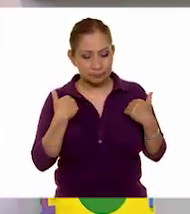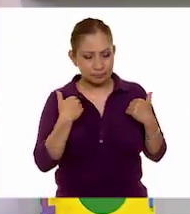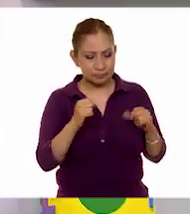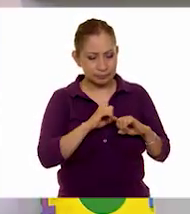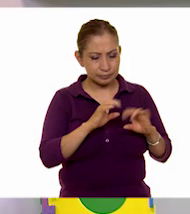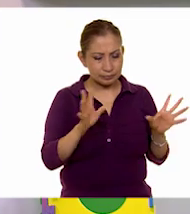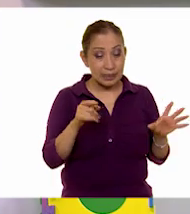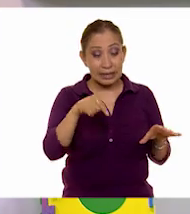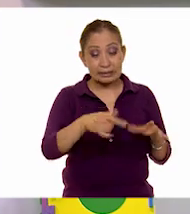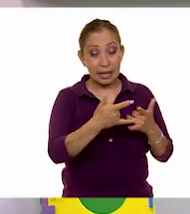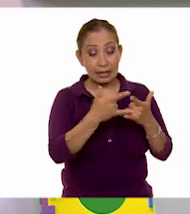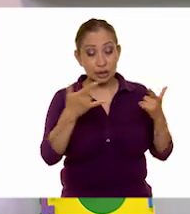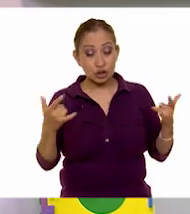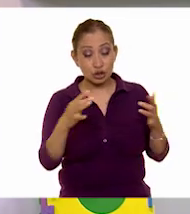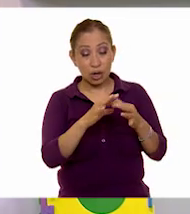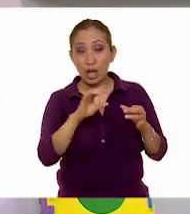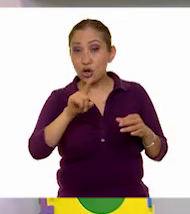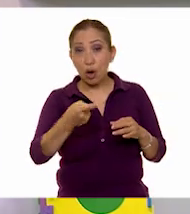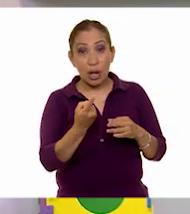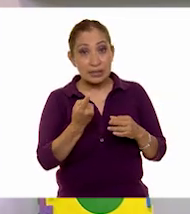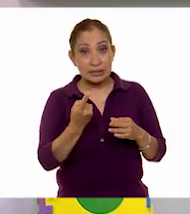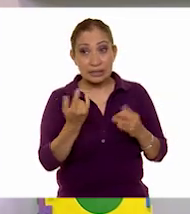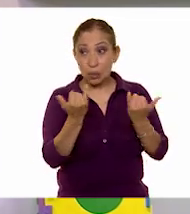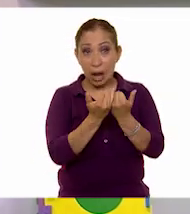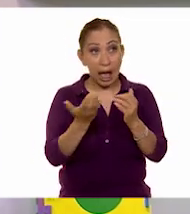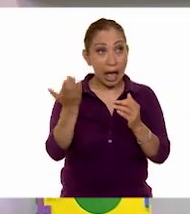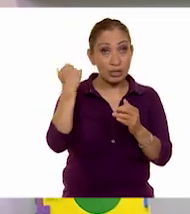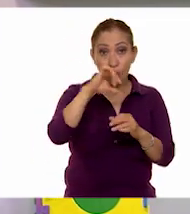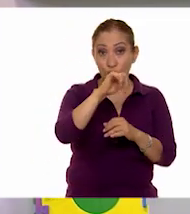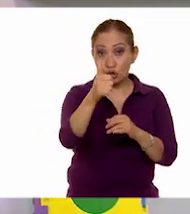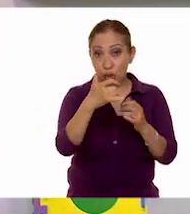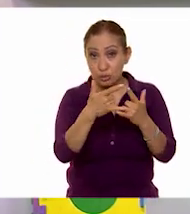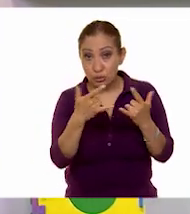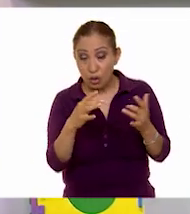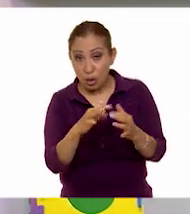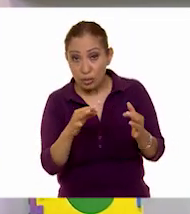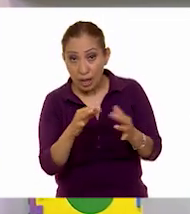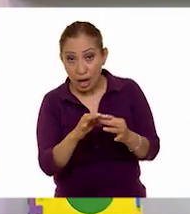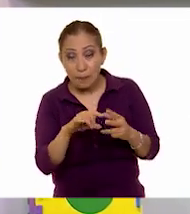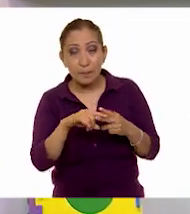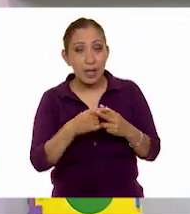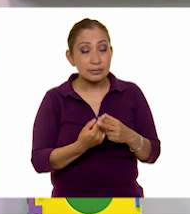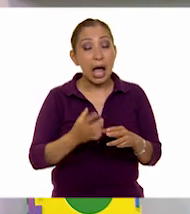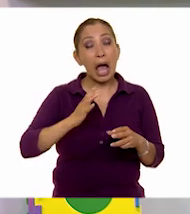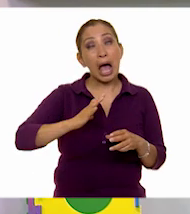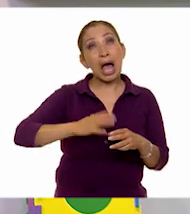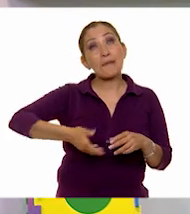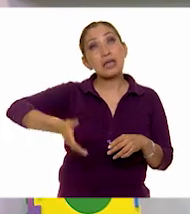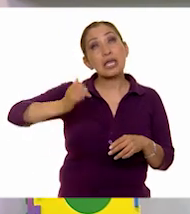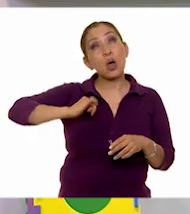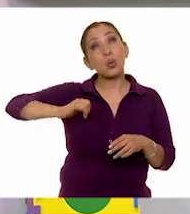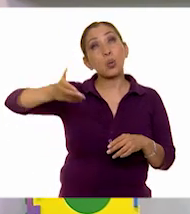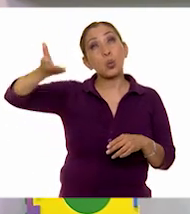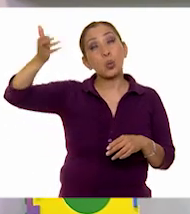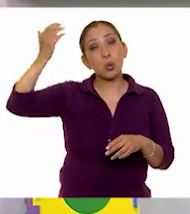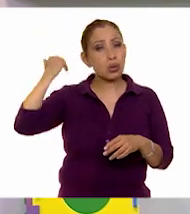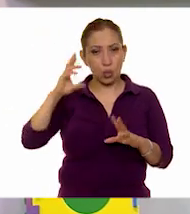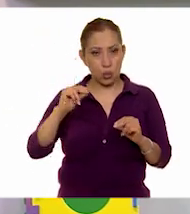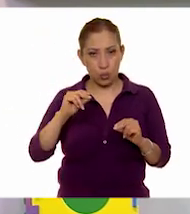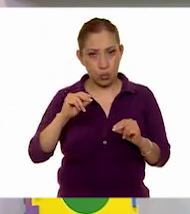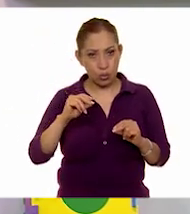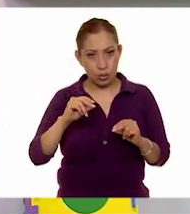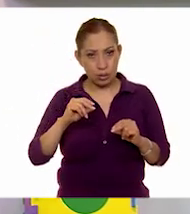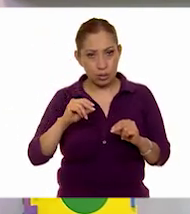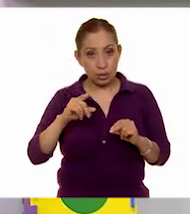mejor, este cuento no es como todos los cuentos, o sea que no empieza con un había una vez, sino